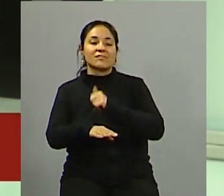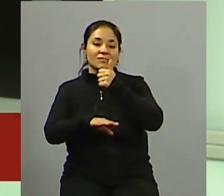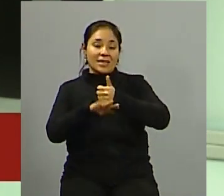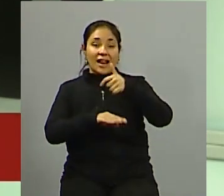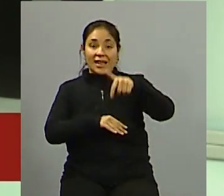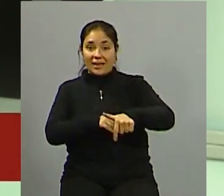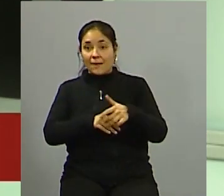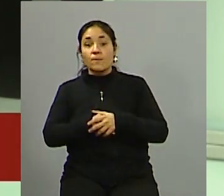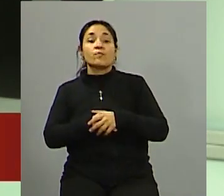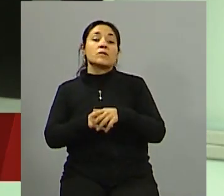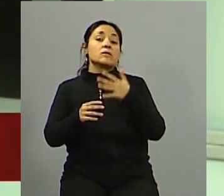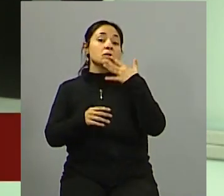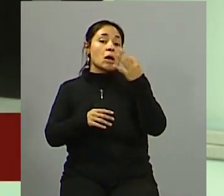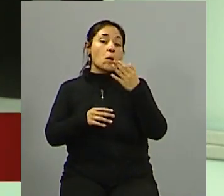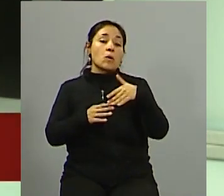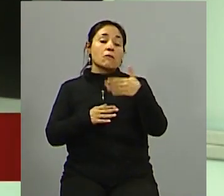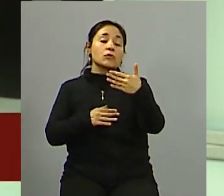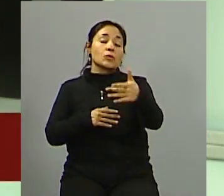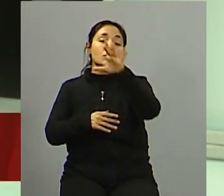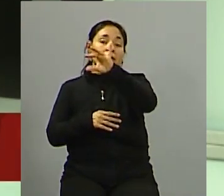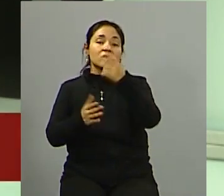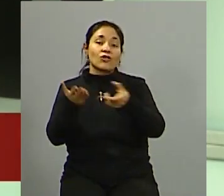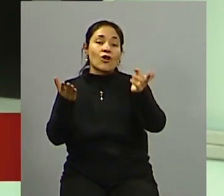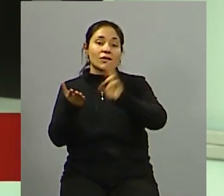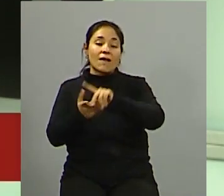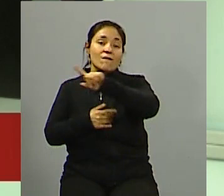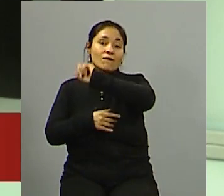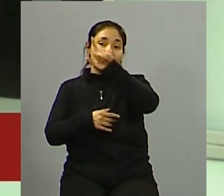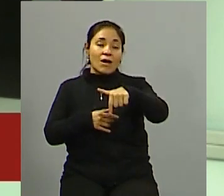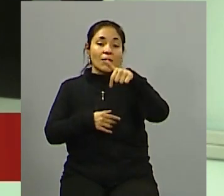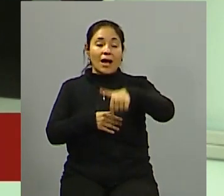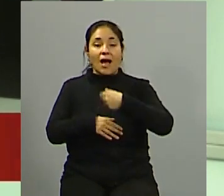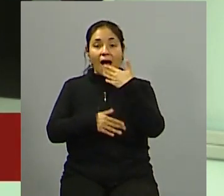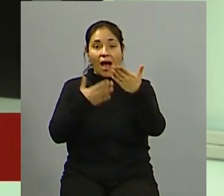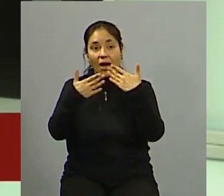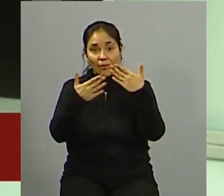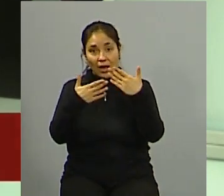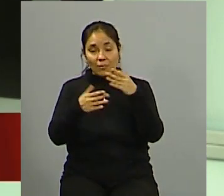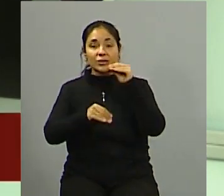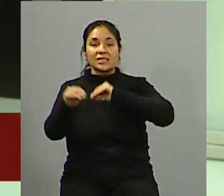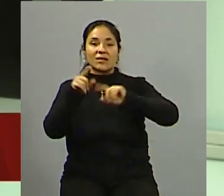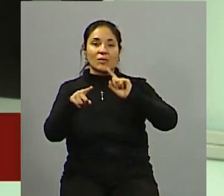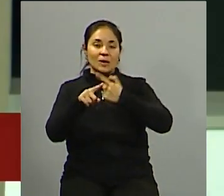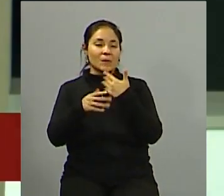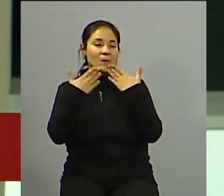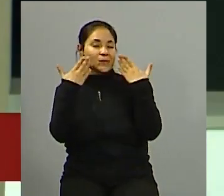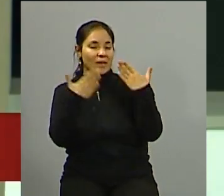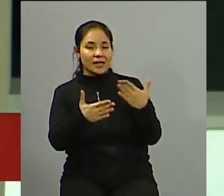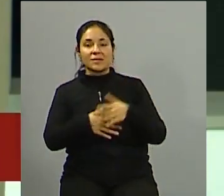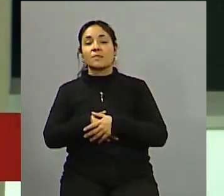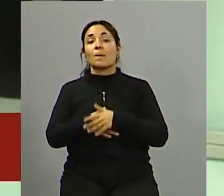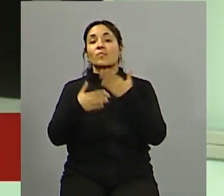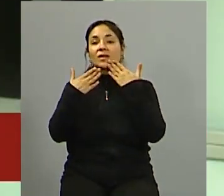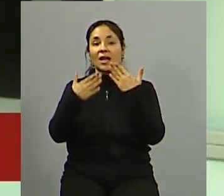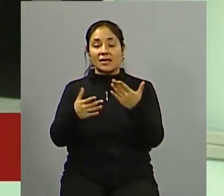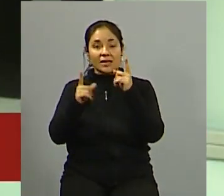con nosotros y bueno, seguramente quedará la invitación abierta para que vuelvas a estar con nosotros aquí en el piso en Chat Político. Muchas gracias, Claudia. Bueno, el agradecimiento